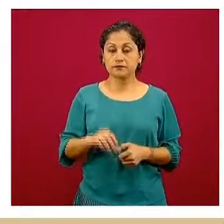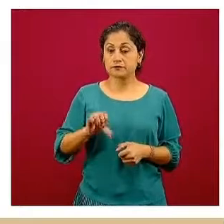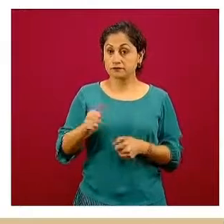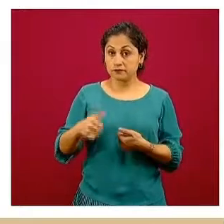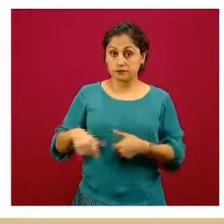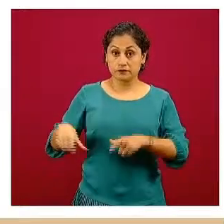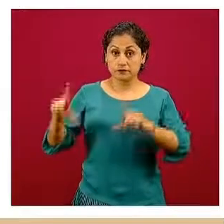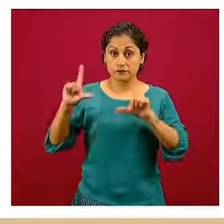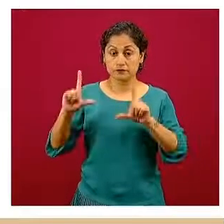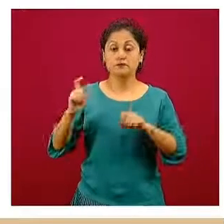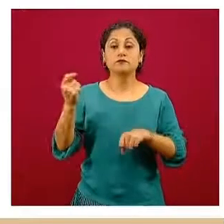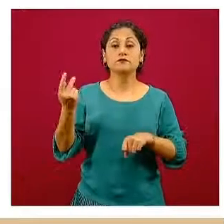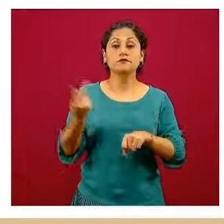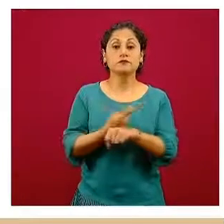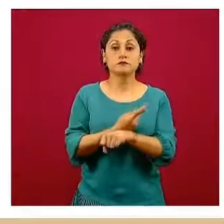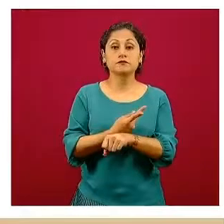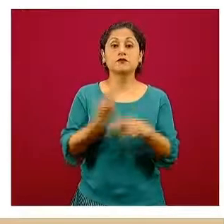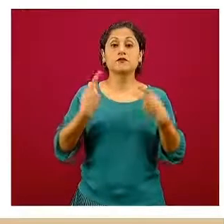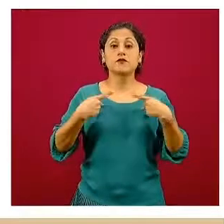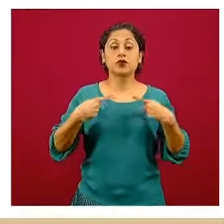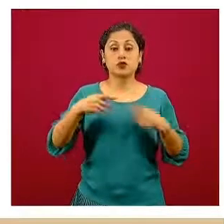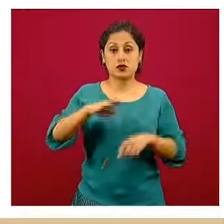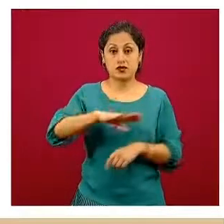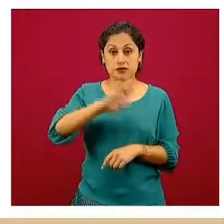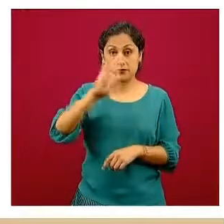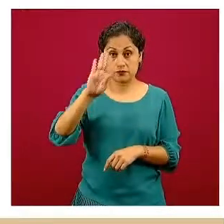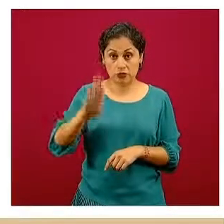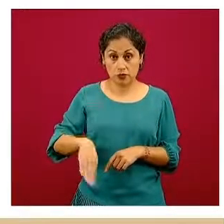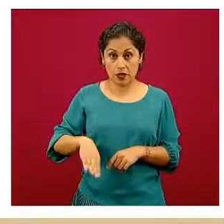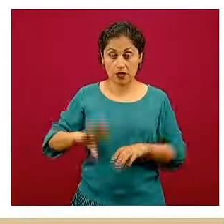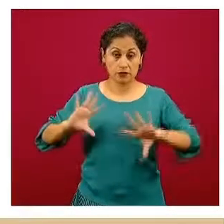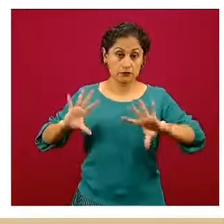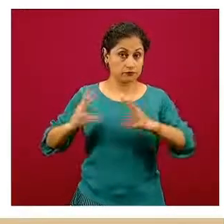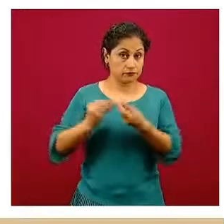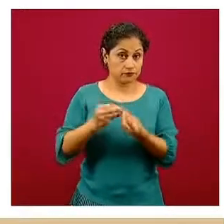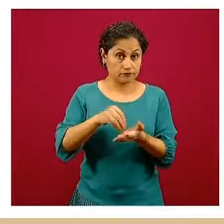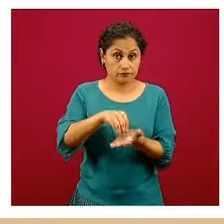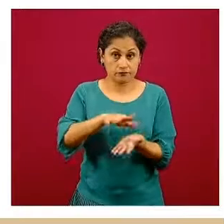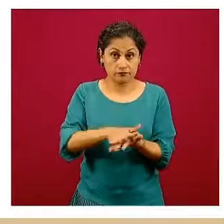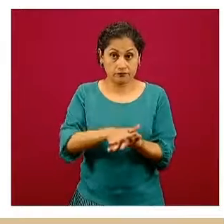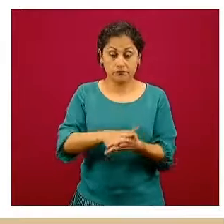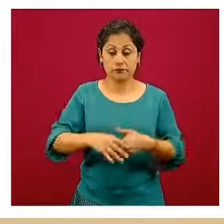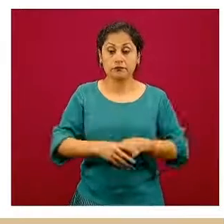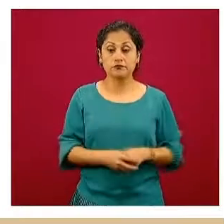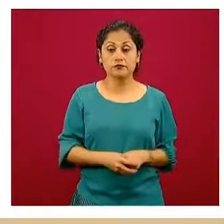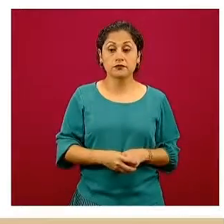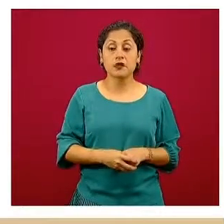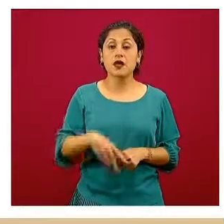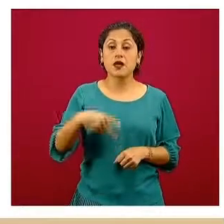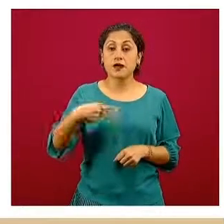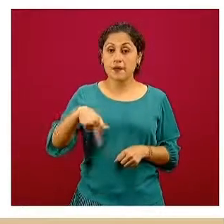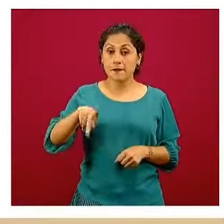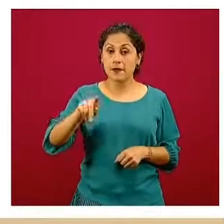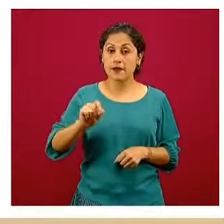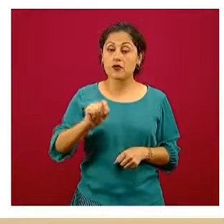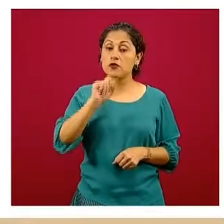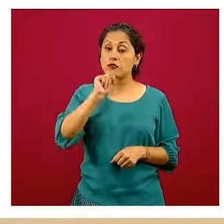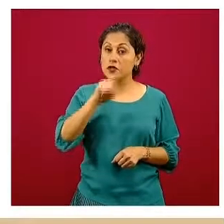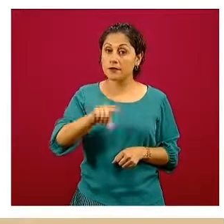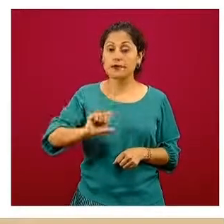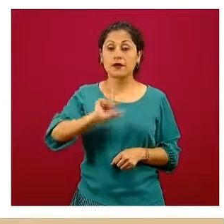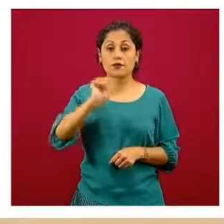Es la distribución de las defunciones que hasta el momento se han confirmado, así también como las que aún se